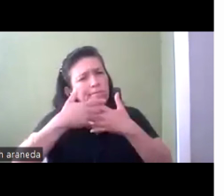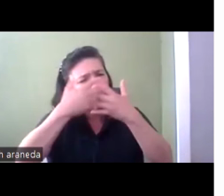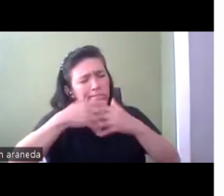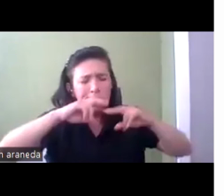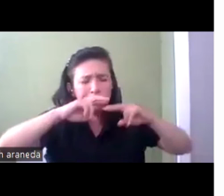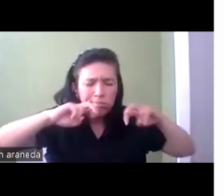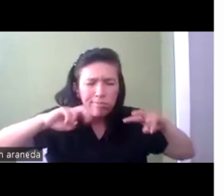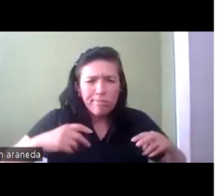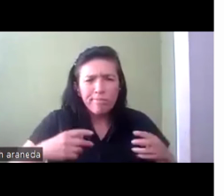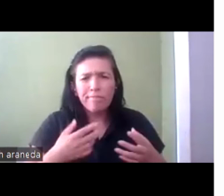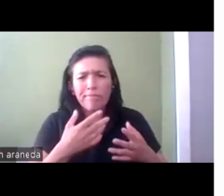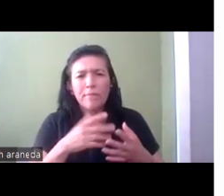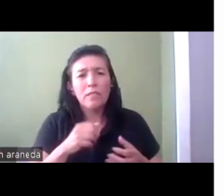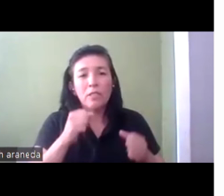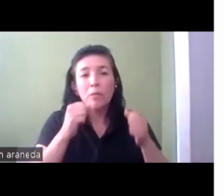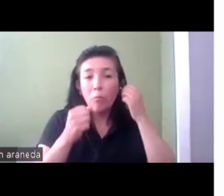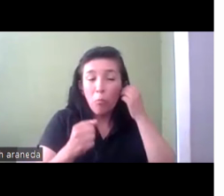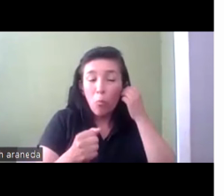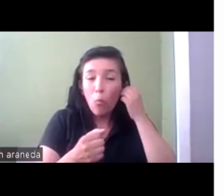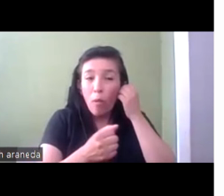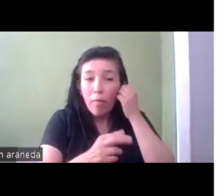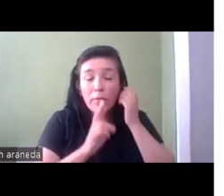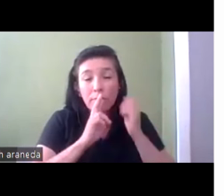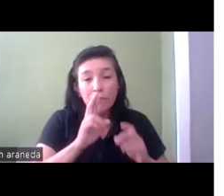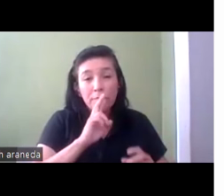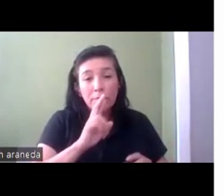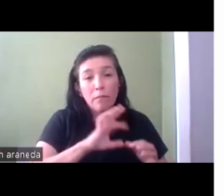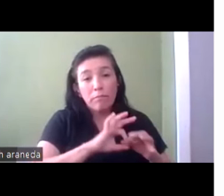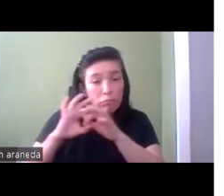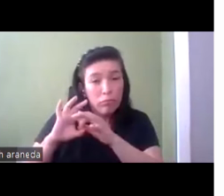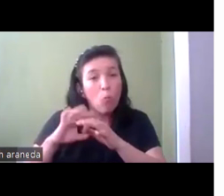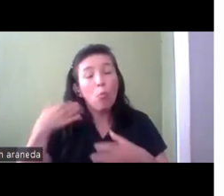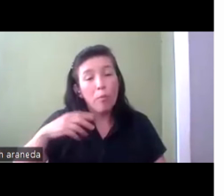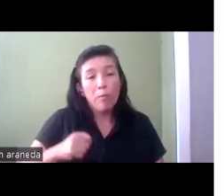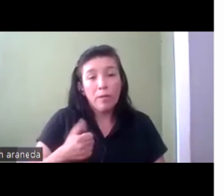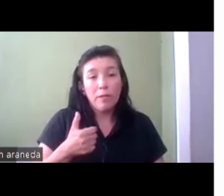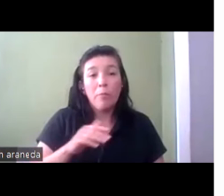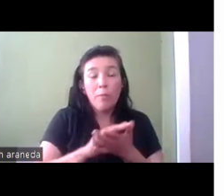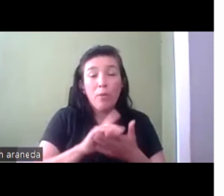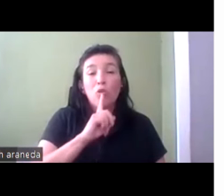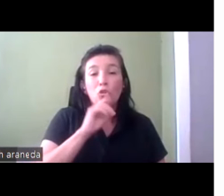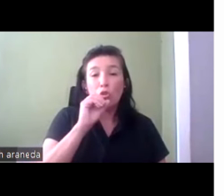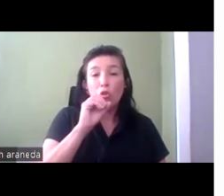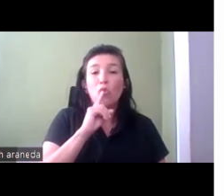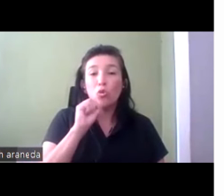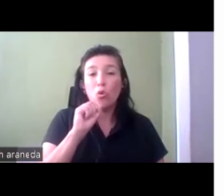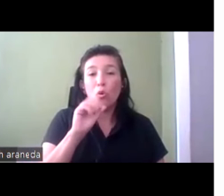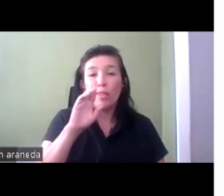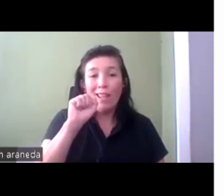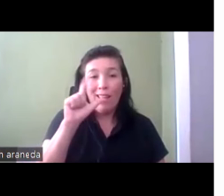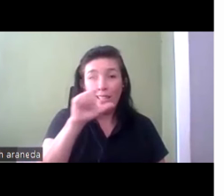sofisticados, sí pueden otorgar resultados que nosotros consideramos que son valiosos. El mismo área de Totoralillo, el mapa que